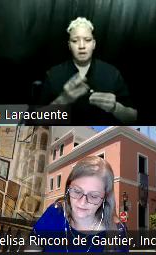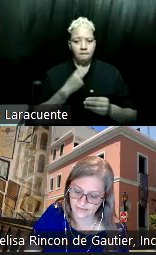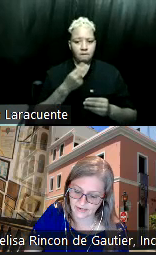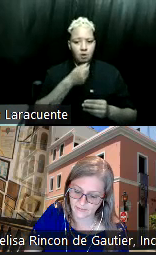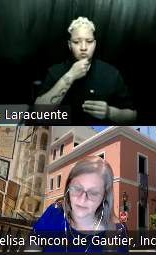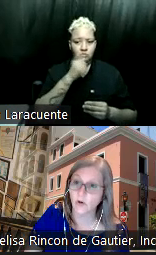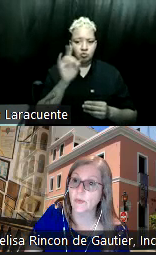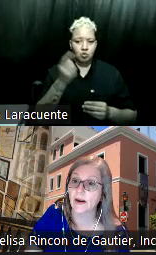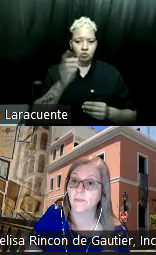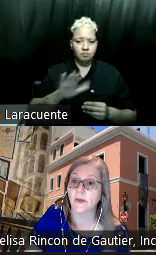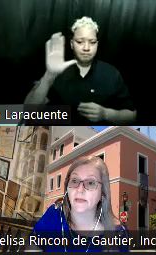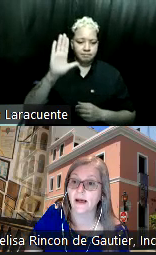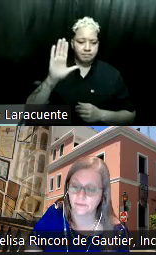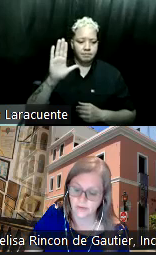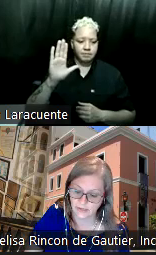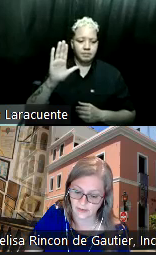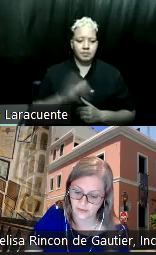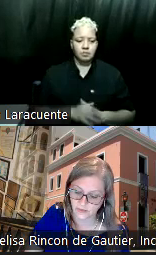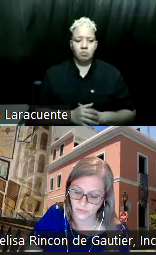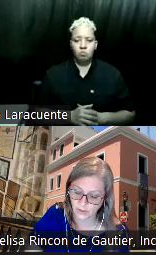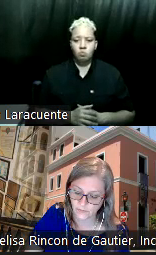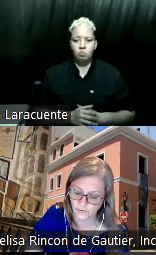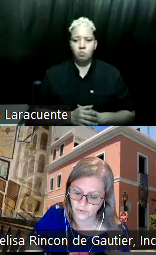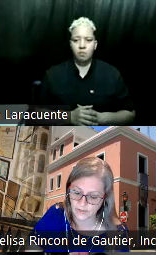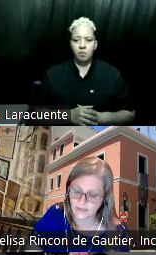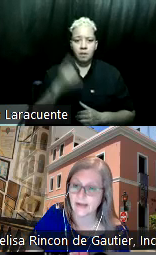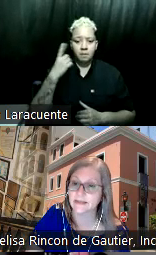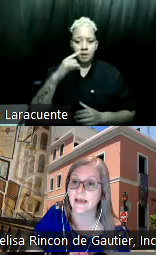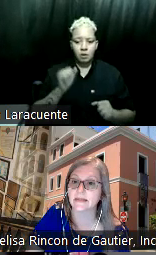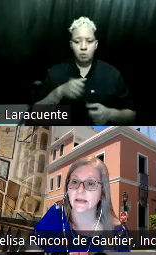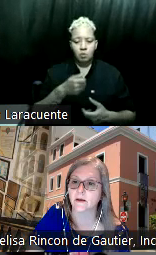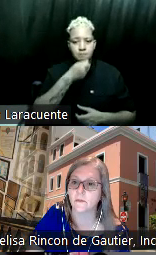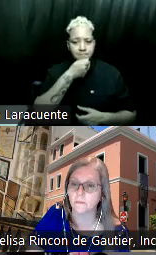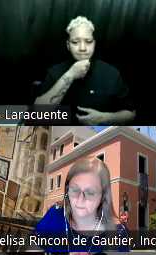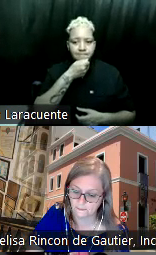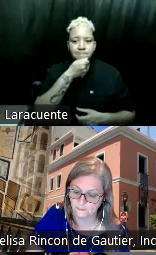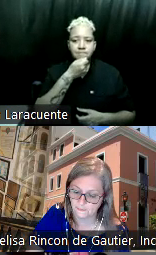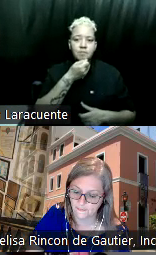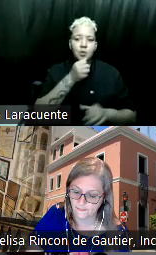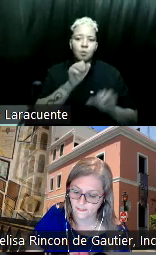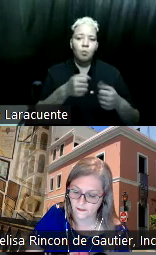tiene que levantar la mano para que pueda abrir su micrófono y así hacerlo.